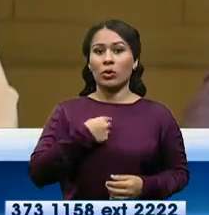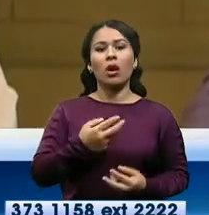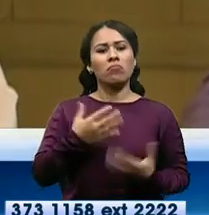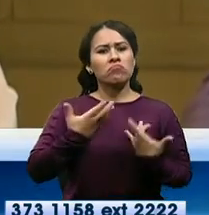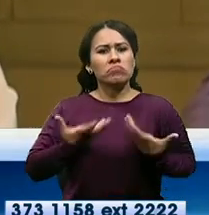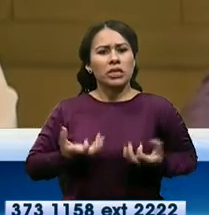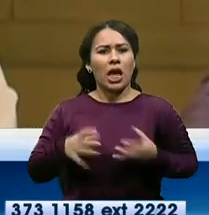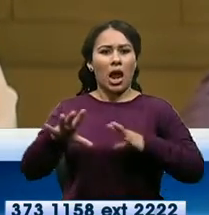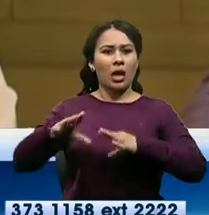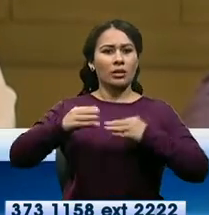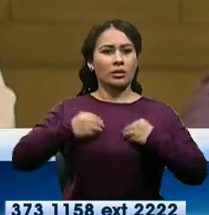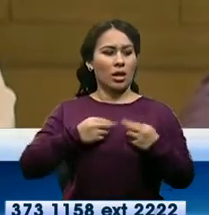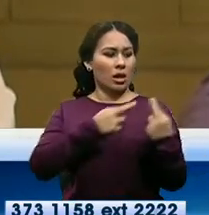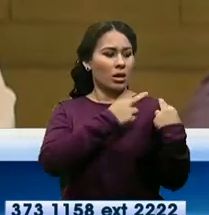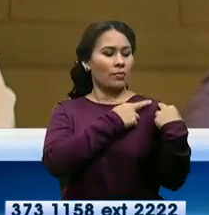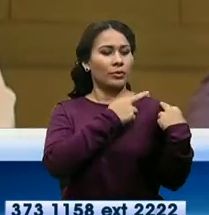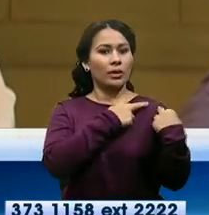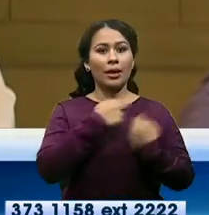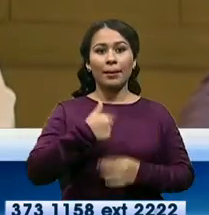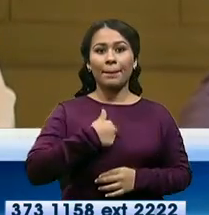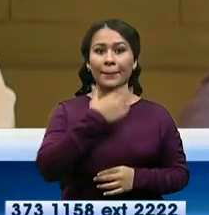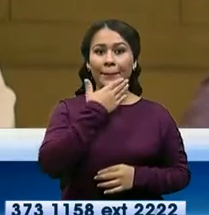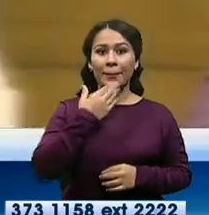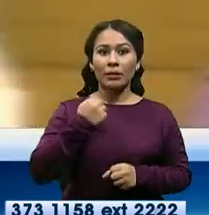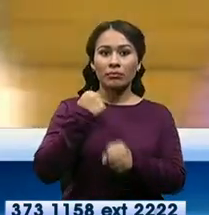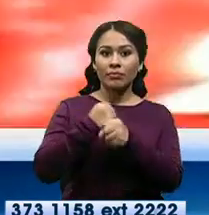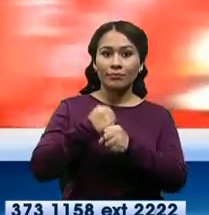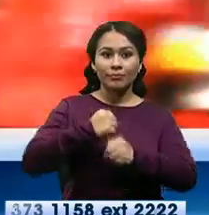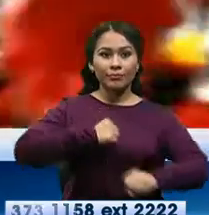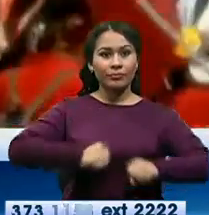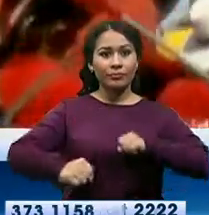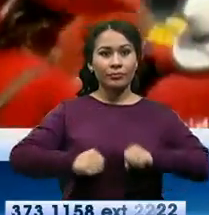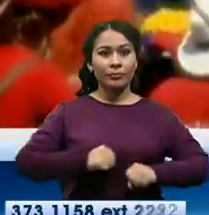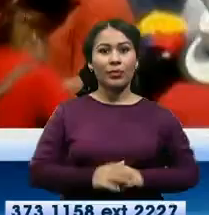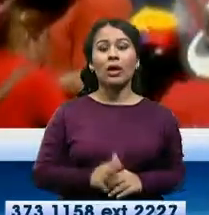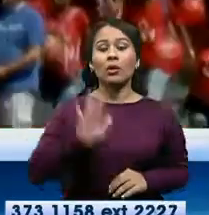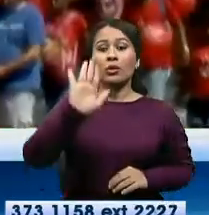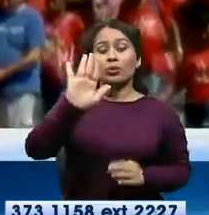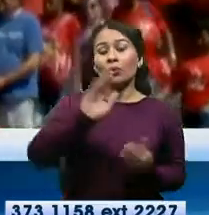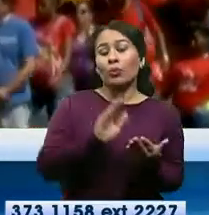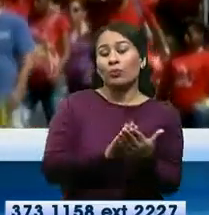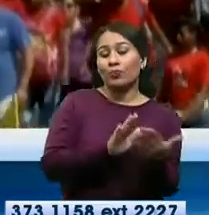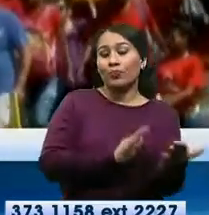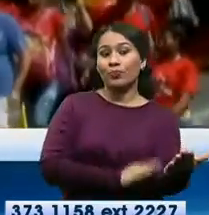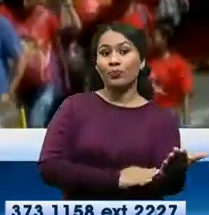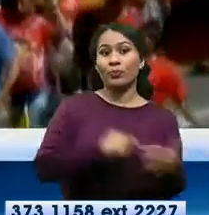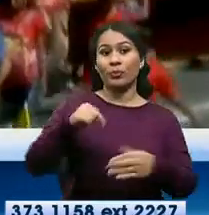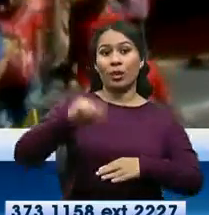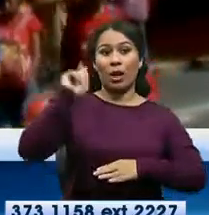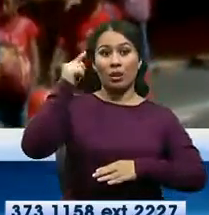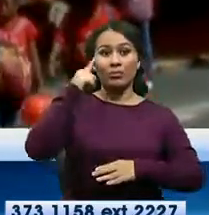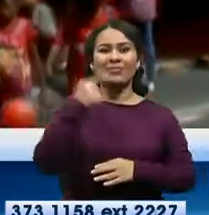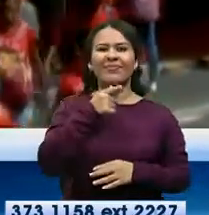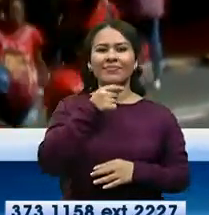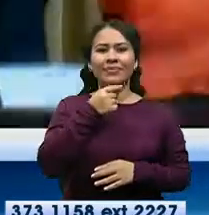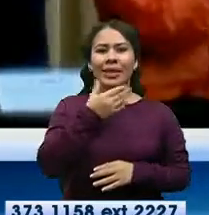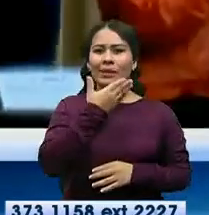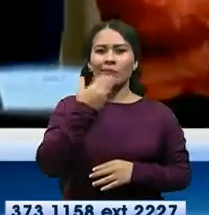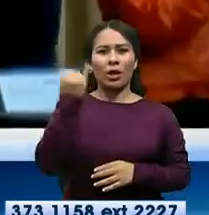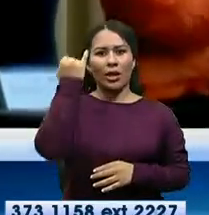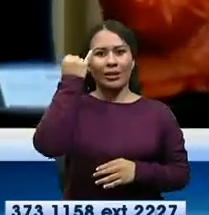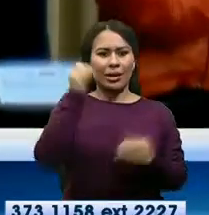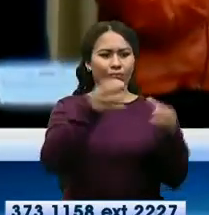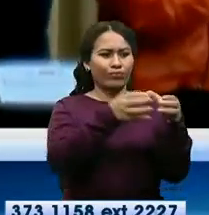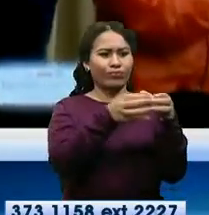porque somos los que mejor estamos preparados para enfrentarlo. El plan de gobierno de Paco Moncayo nace de la mano de una coalición de